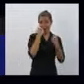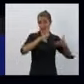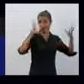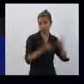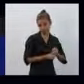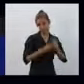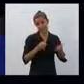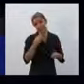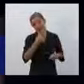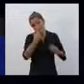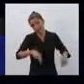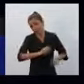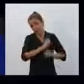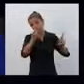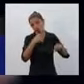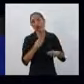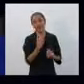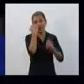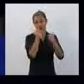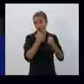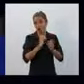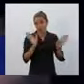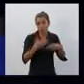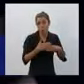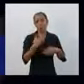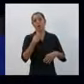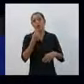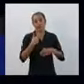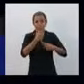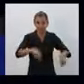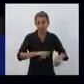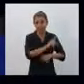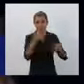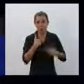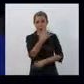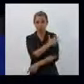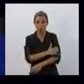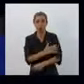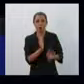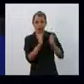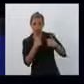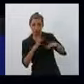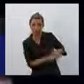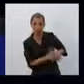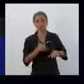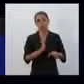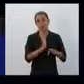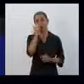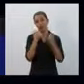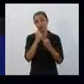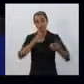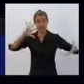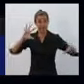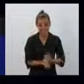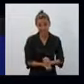peores dijo que cerró la economía la dejo sin reservas aumentó la pobreza y la ocultó y destruyó la economía entonces digamos la verdad